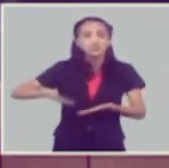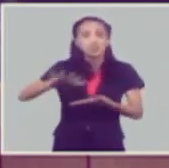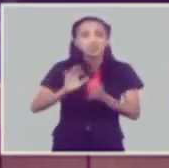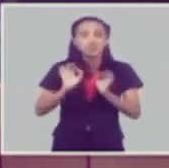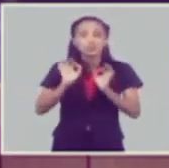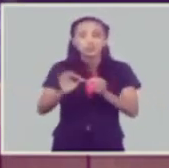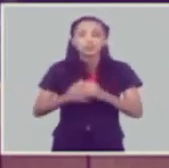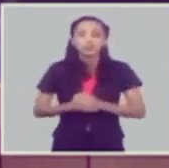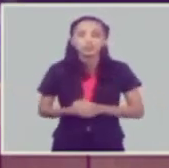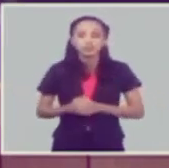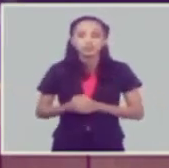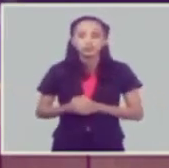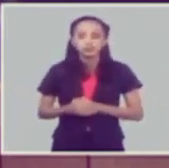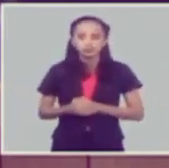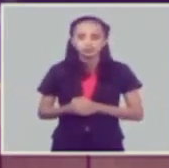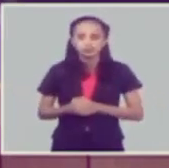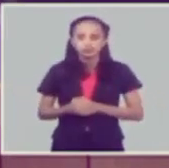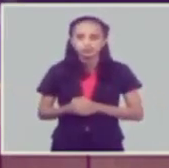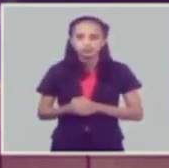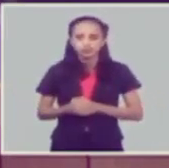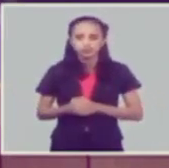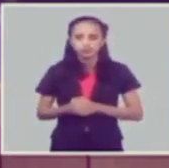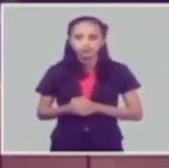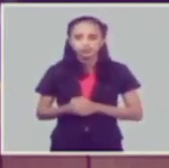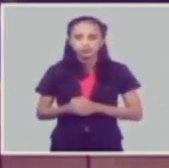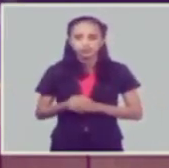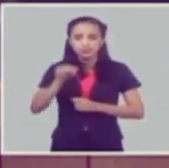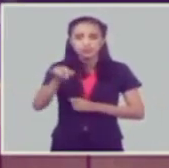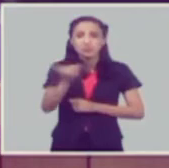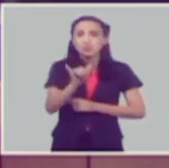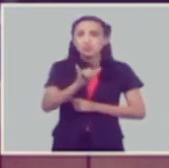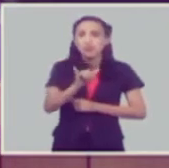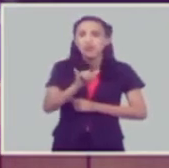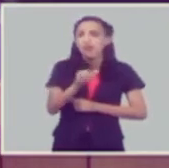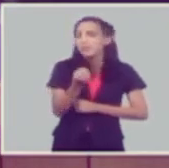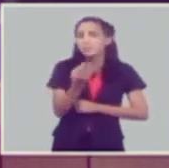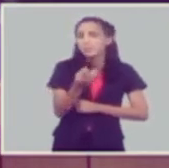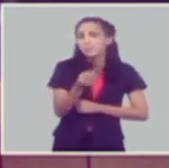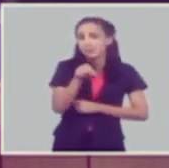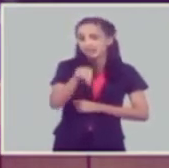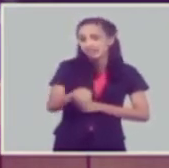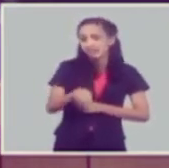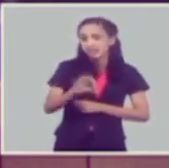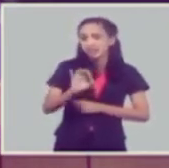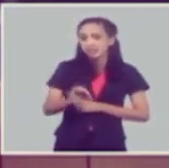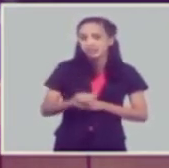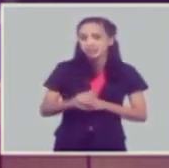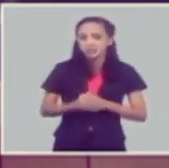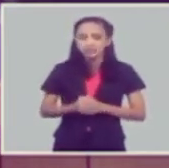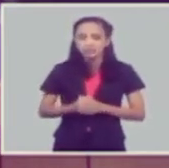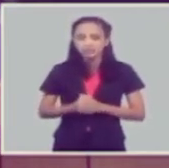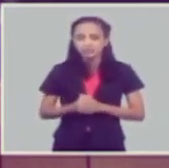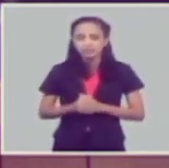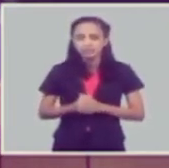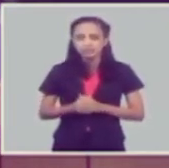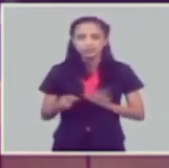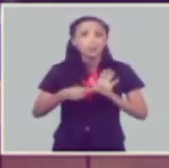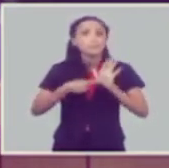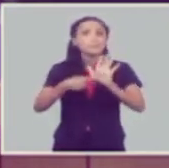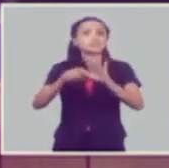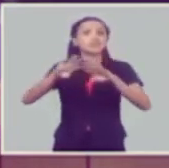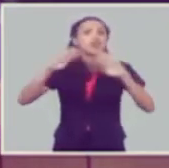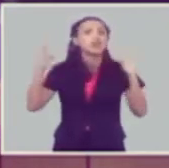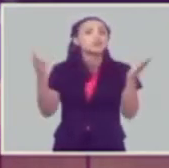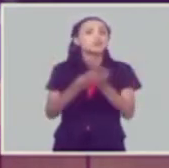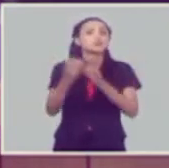se disfrazan de ovejas y que tratan de tomar una cabeza de playa. No es la primera vez que mienten y presentan al mundo